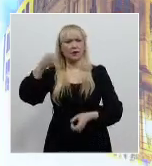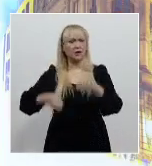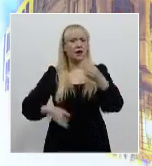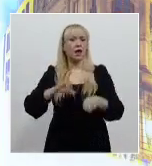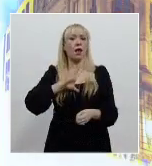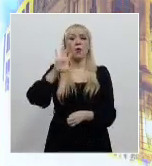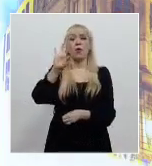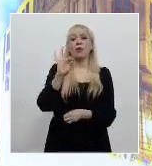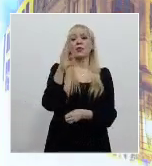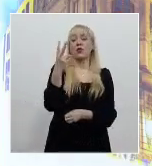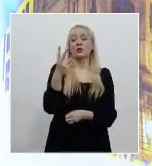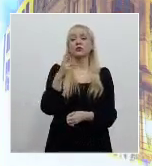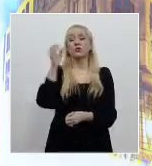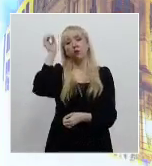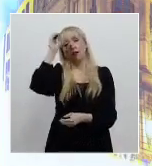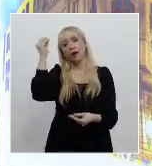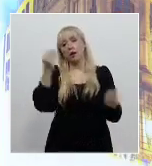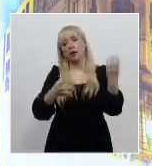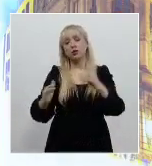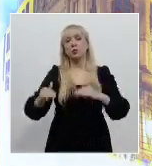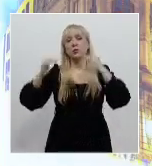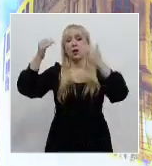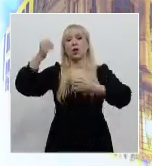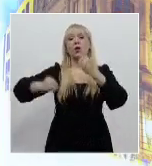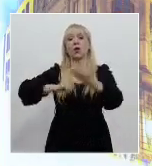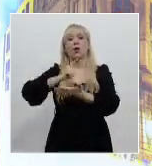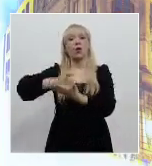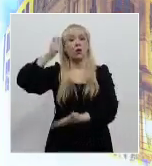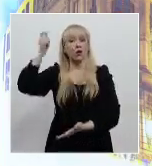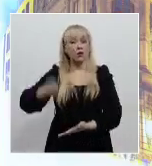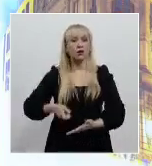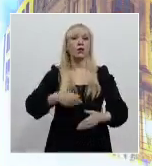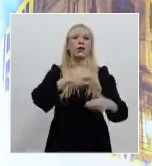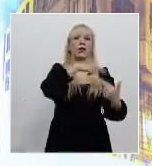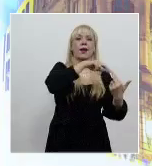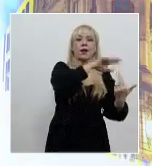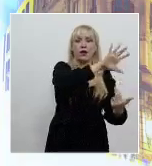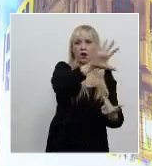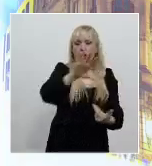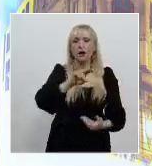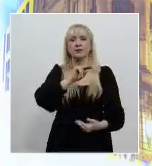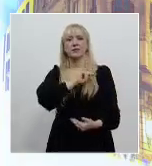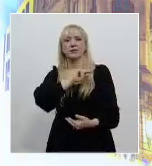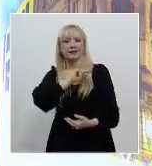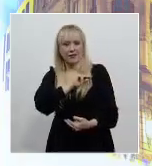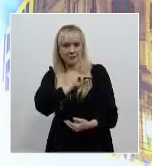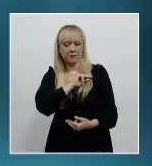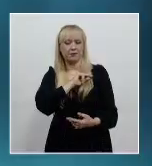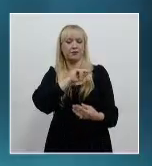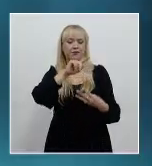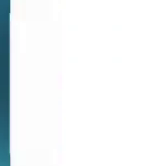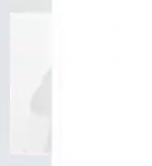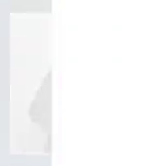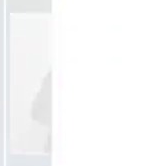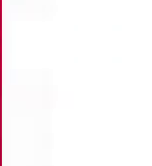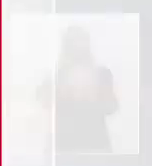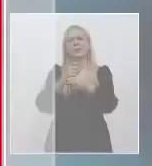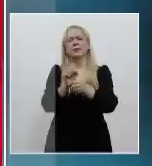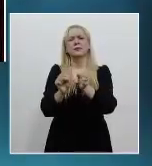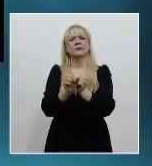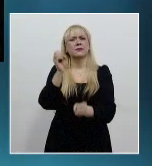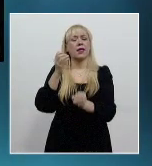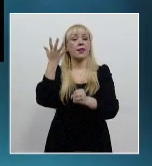42 criterios de la Suprema Corte, plenos regionales y tribunales colegiados. En el caso de la primera sala se difundieron